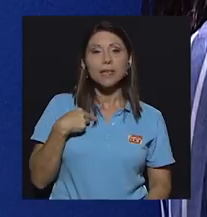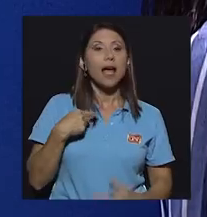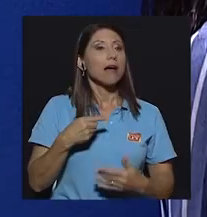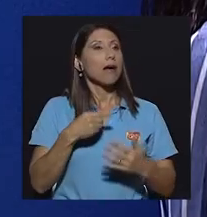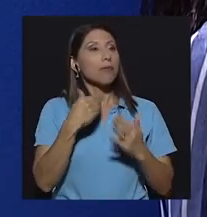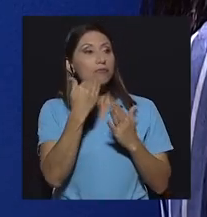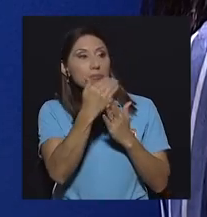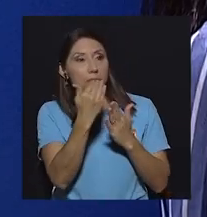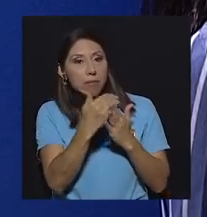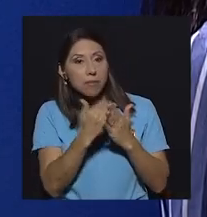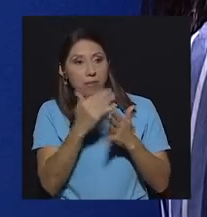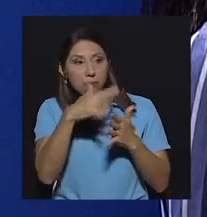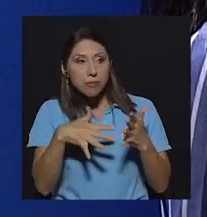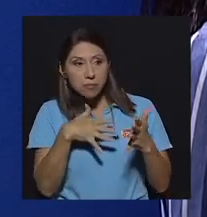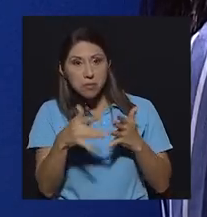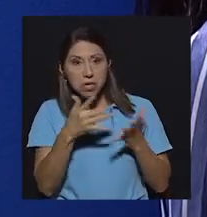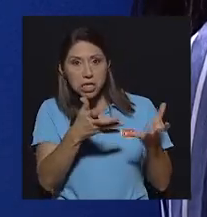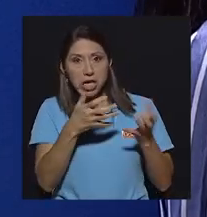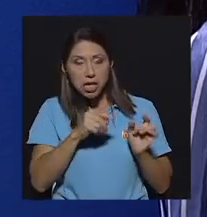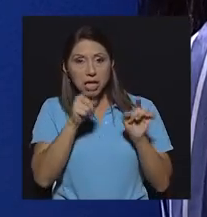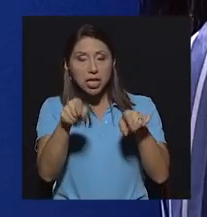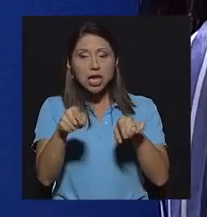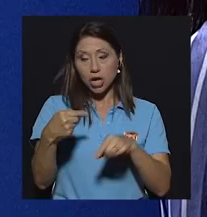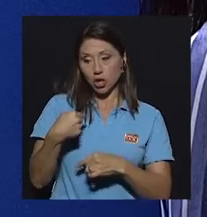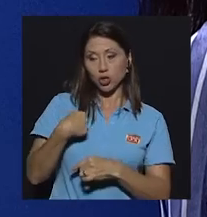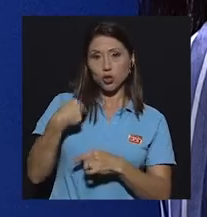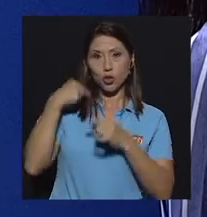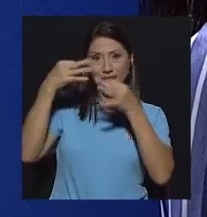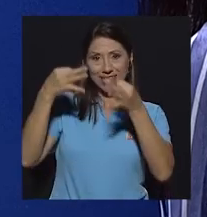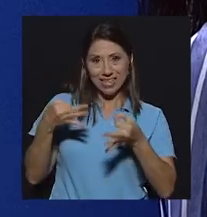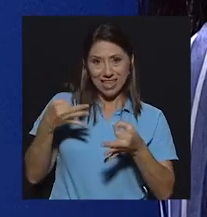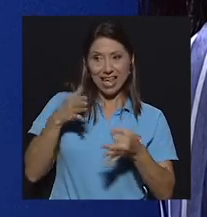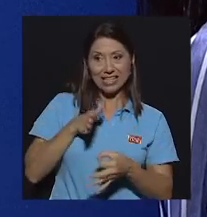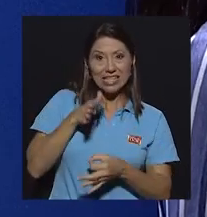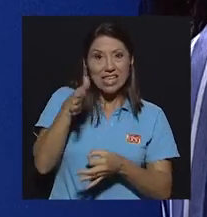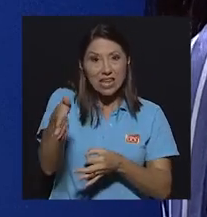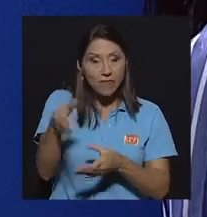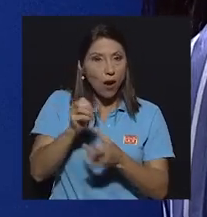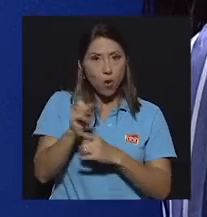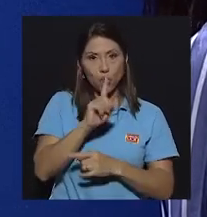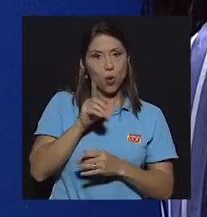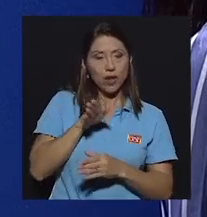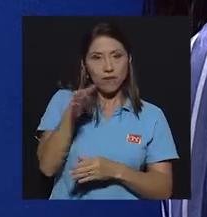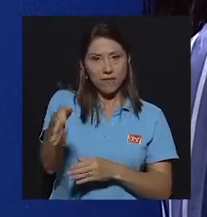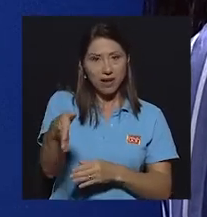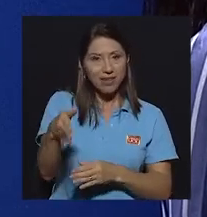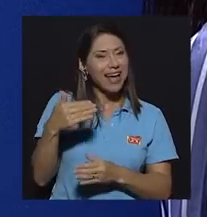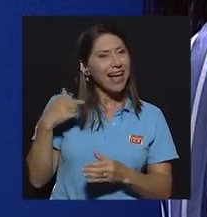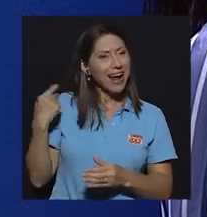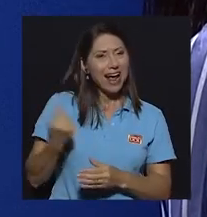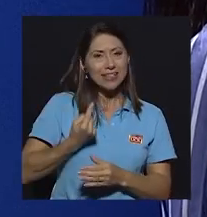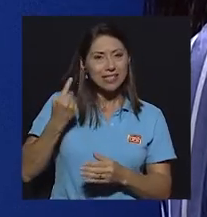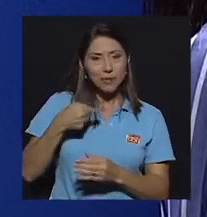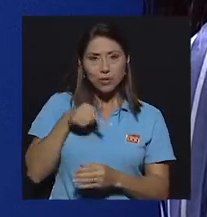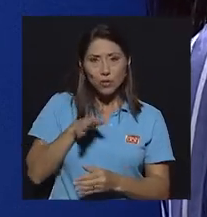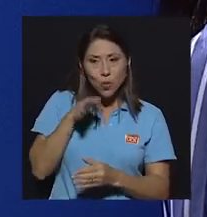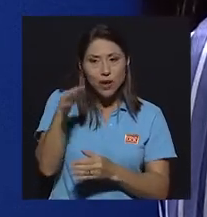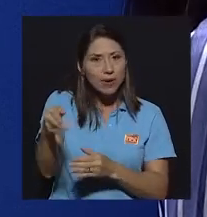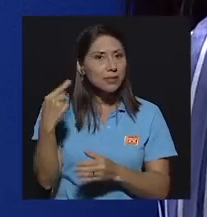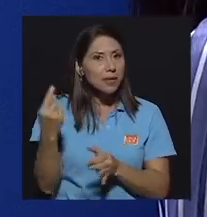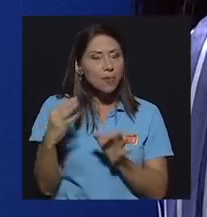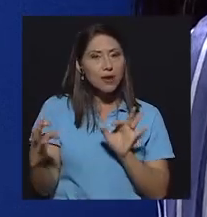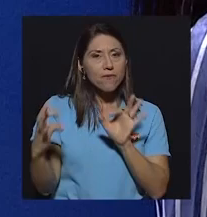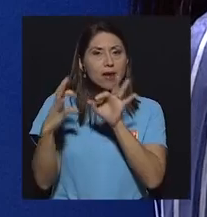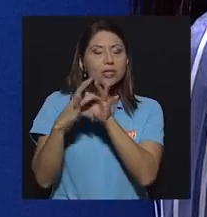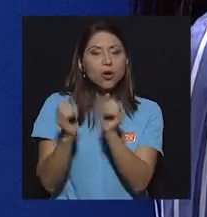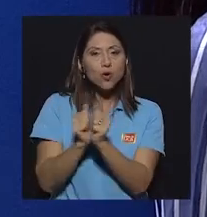incluso hay un intercambio de correo donde ella te dice, no me siento bien. Entonces también hubo momentos ahí en los que se